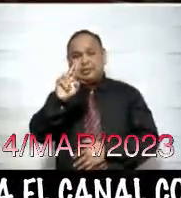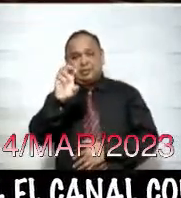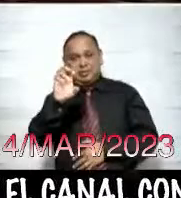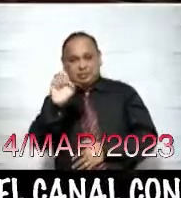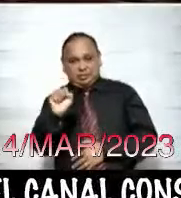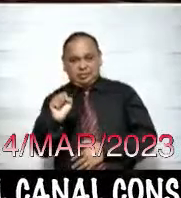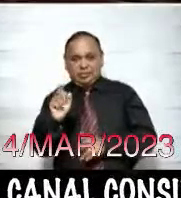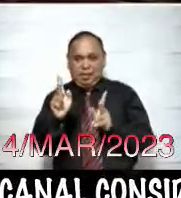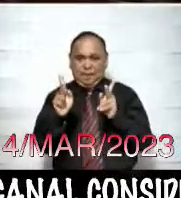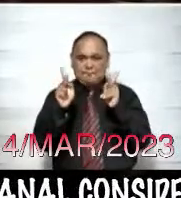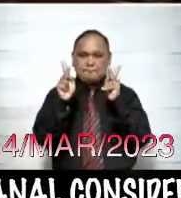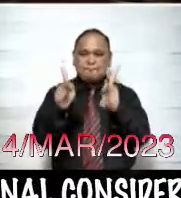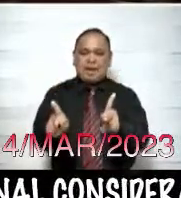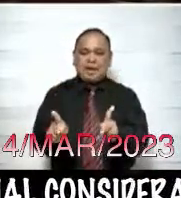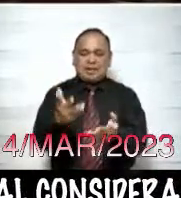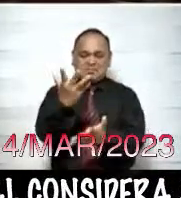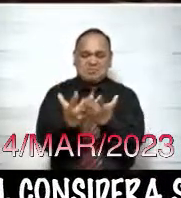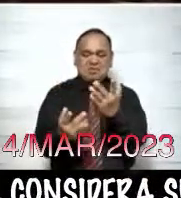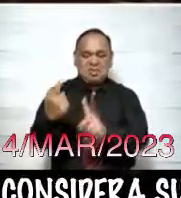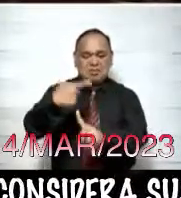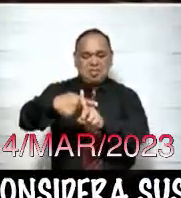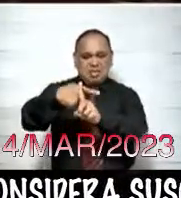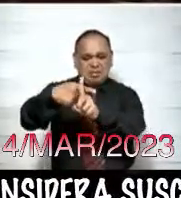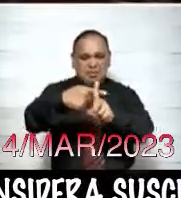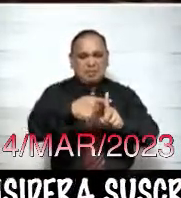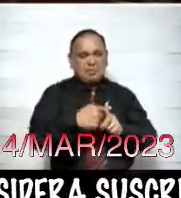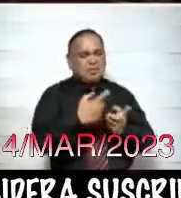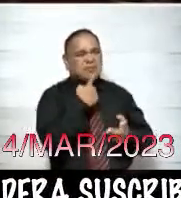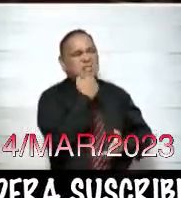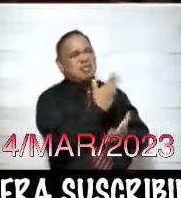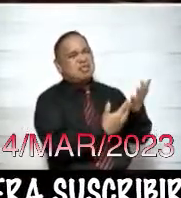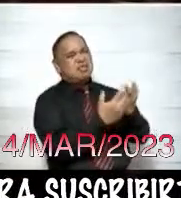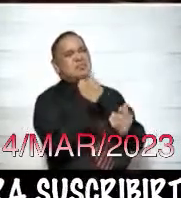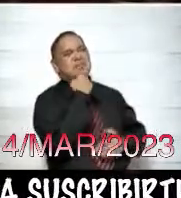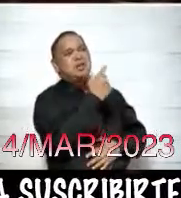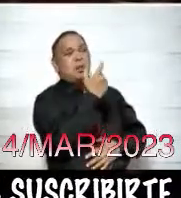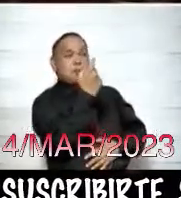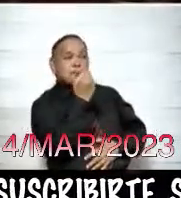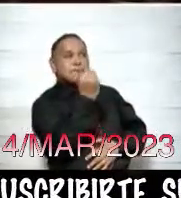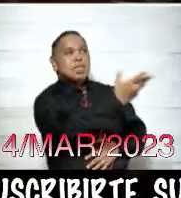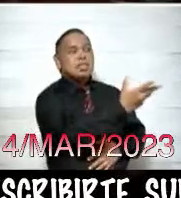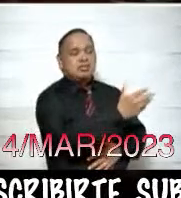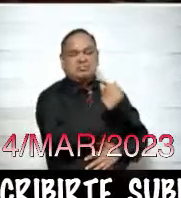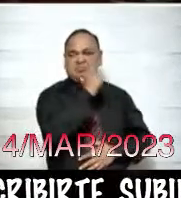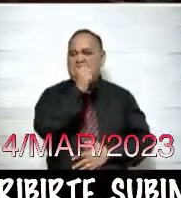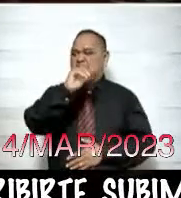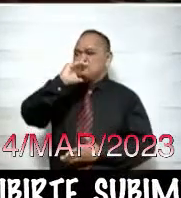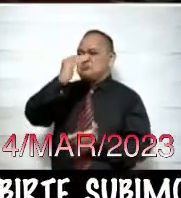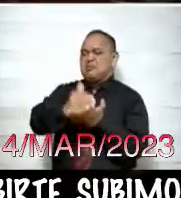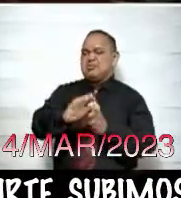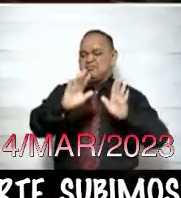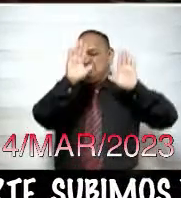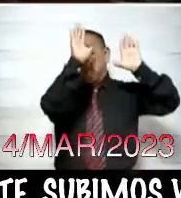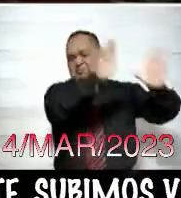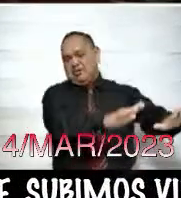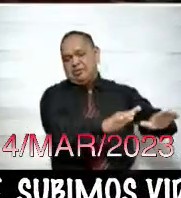cementerio. Haga lo que se les pegue la gana, pero no vamos a darles ni un solo peso. Así que, para que se las vayan